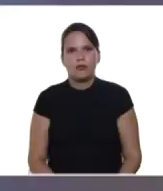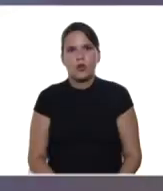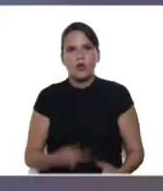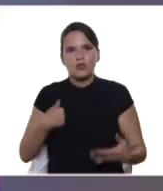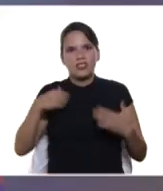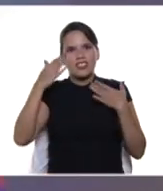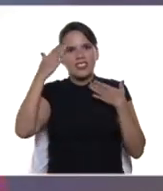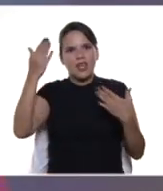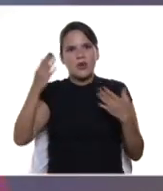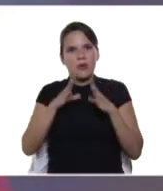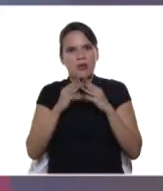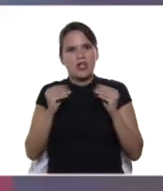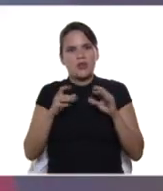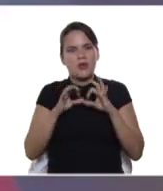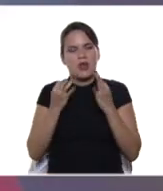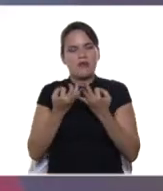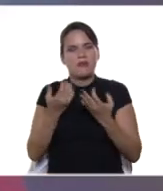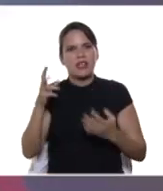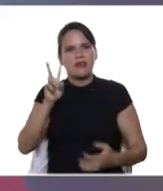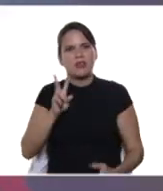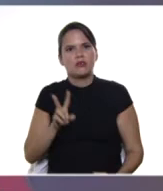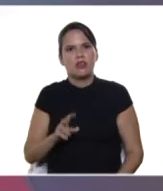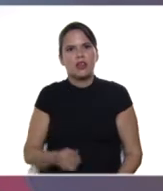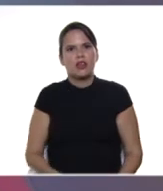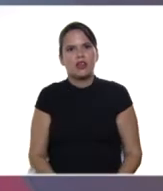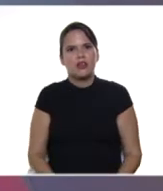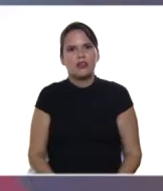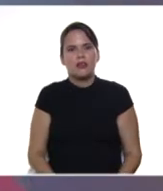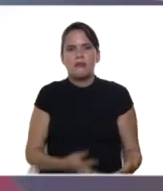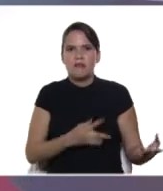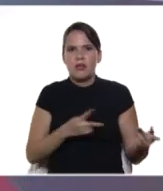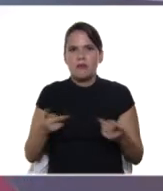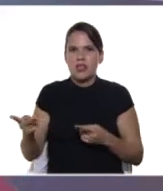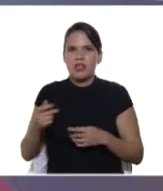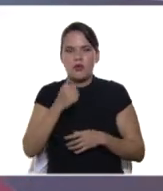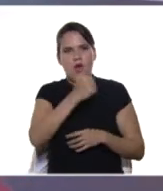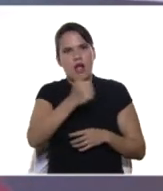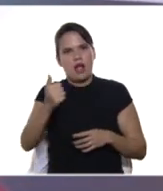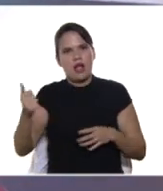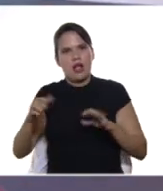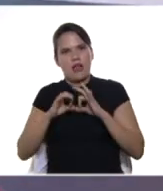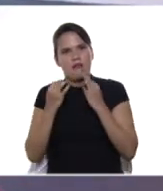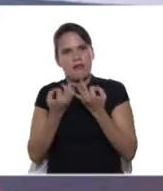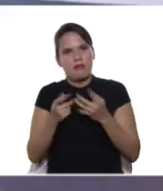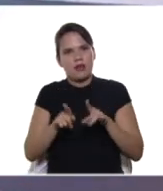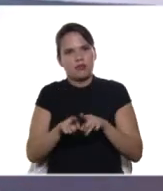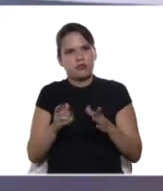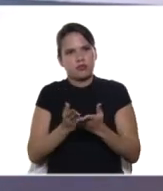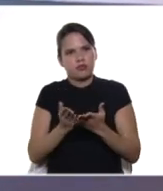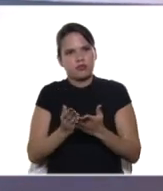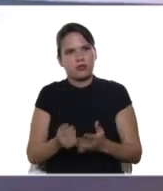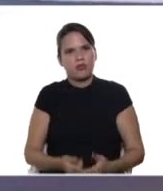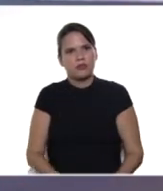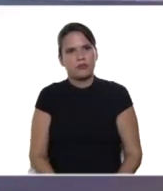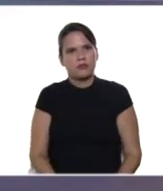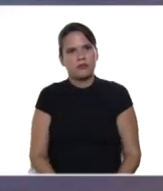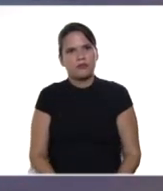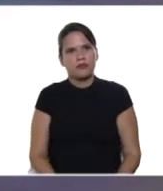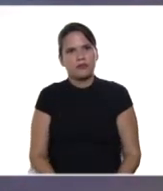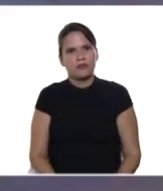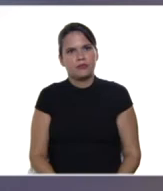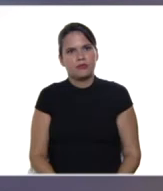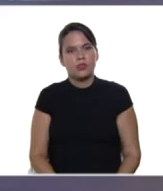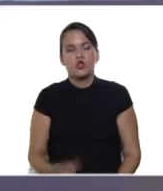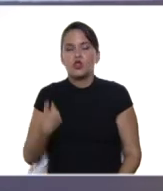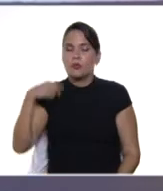cordial saludo para toda la familia venezolana. Bienvenidos a su programa Cada Familia una Escuela. Mi nombre es Eliseti de